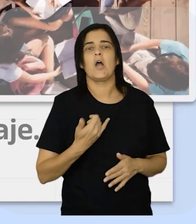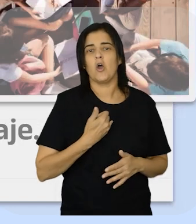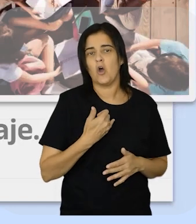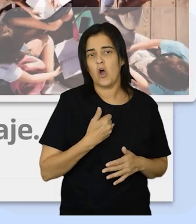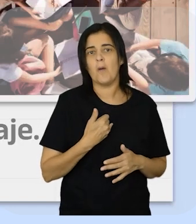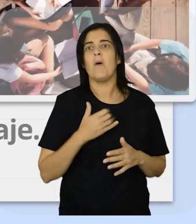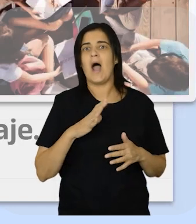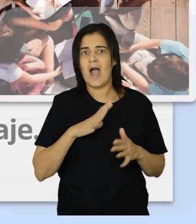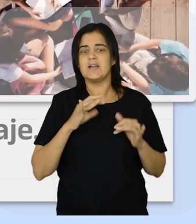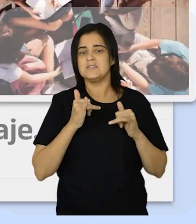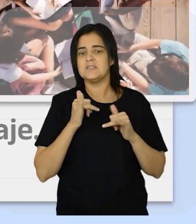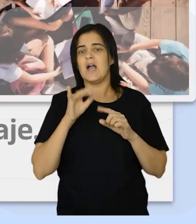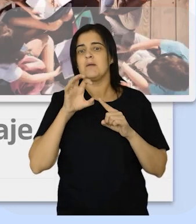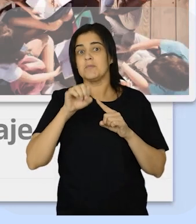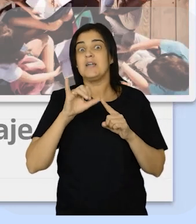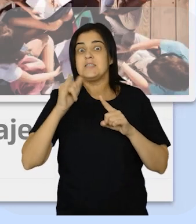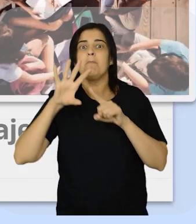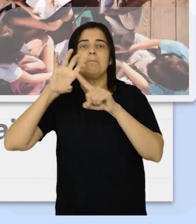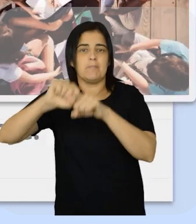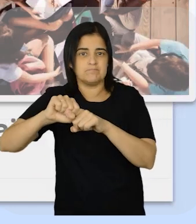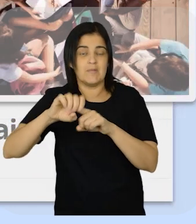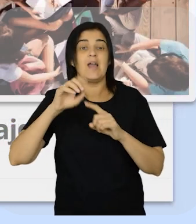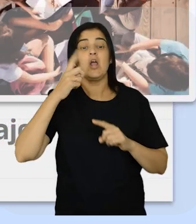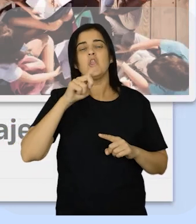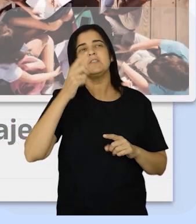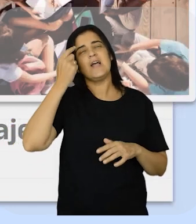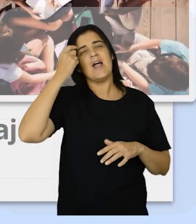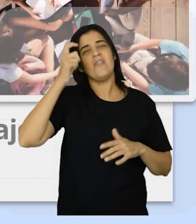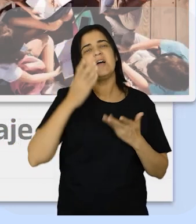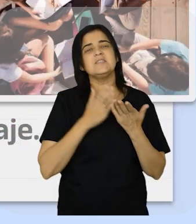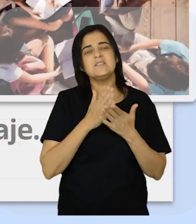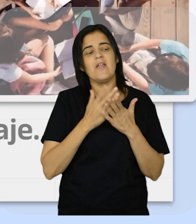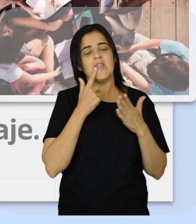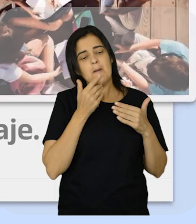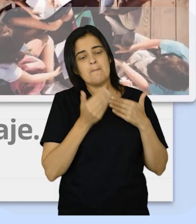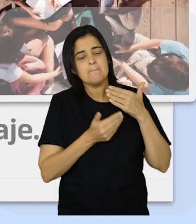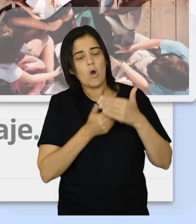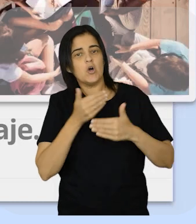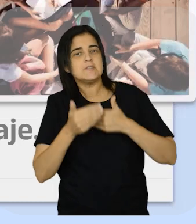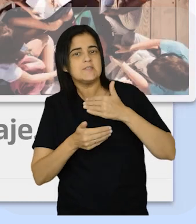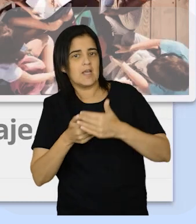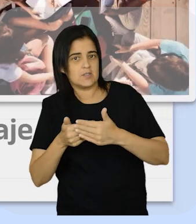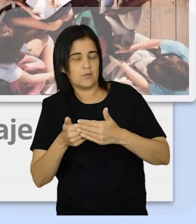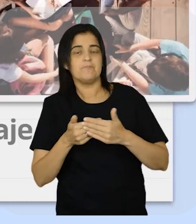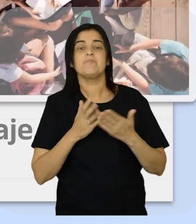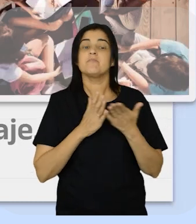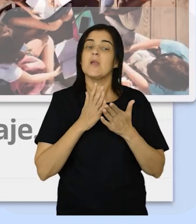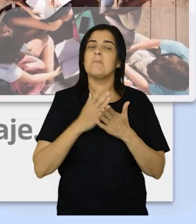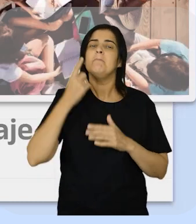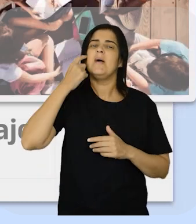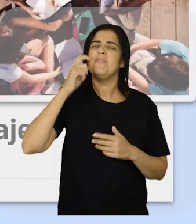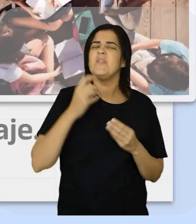llegando a la meta y has llegado a la meta. O sea que siempre da la idea de proceso y está siempre la